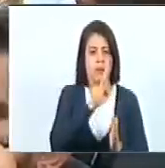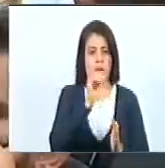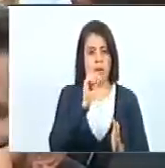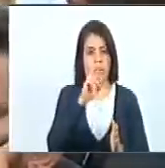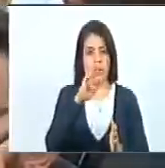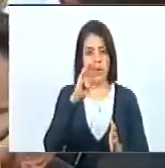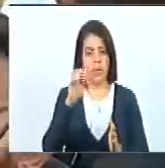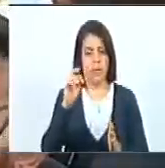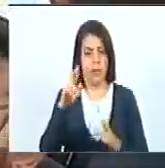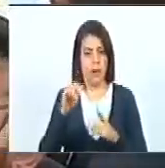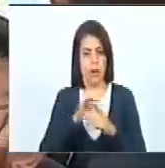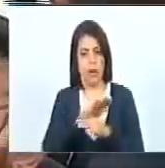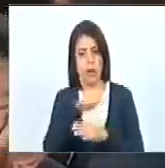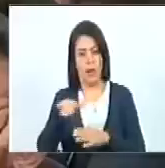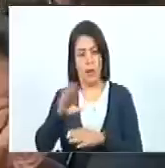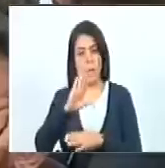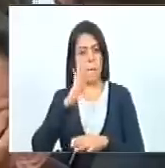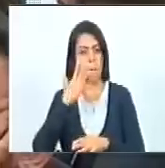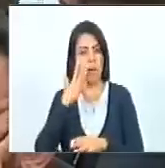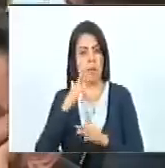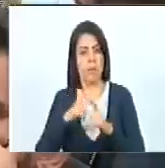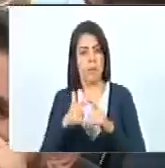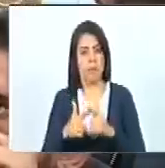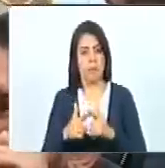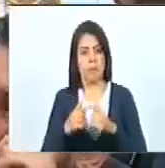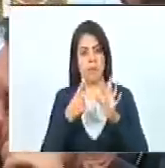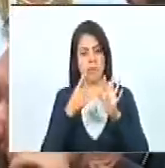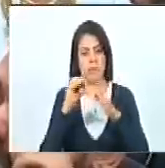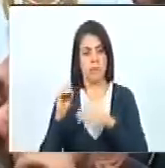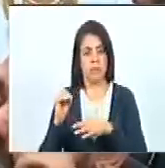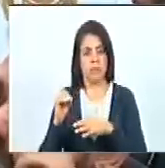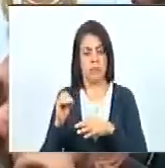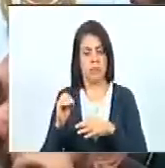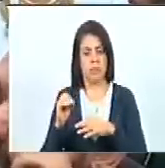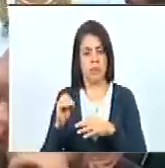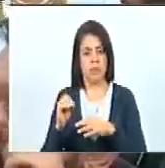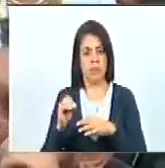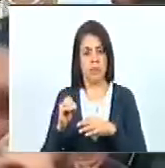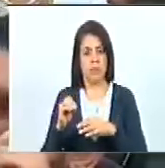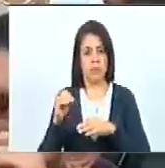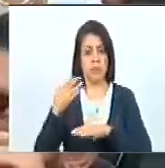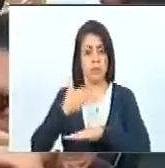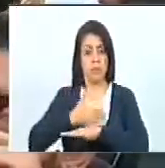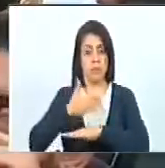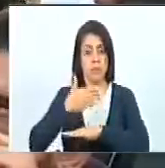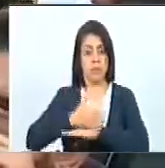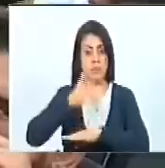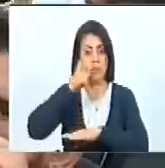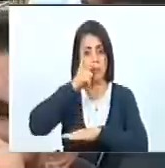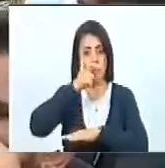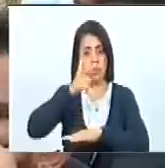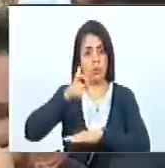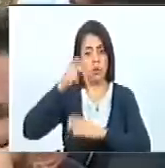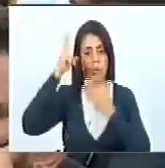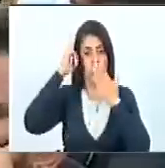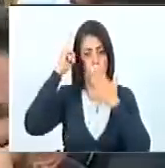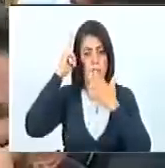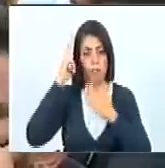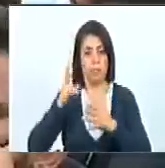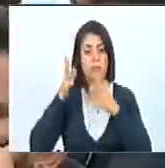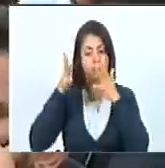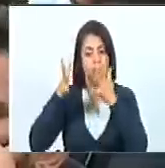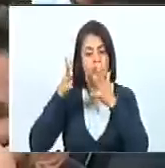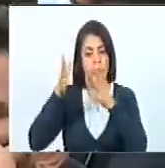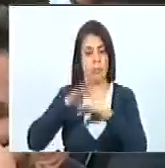Cerro Yapacana, hay aproximadamente 60 alcabalas de los pueblos indígenas usados y